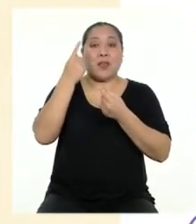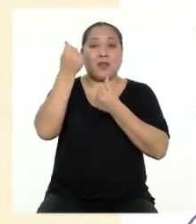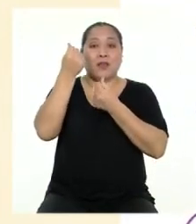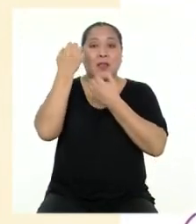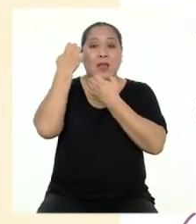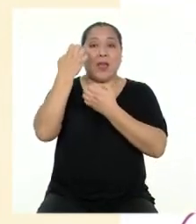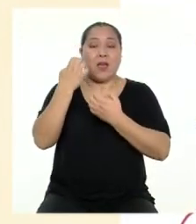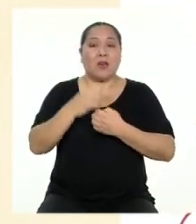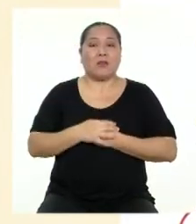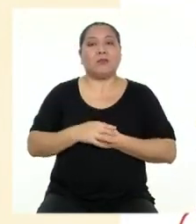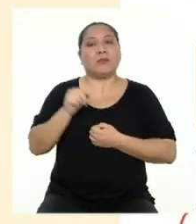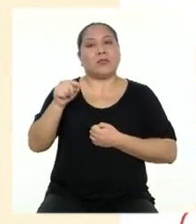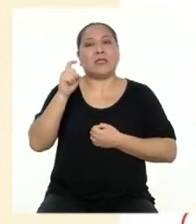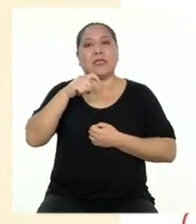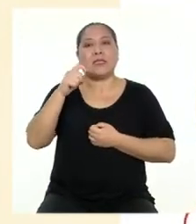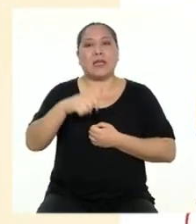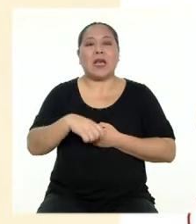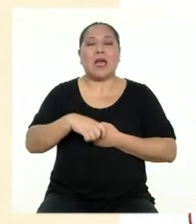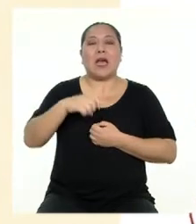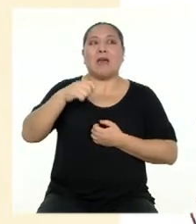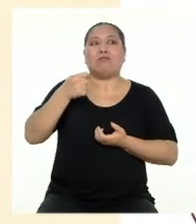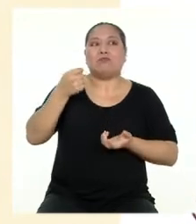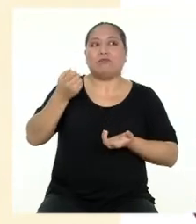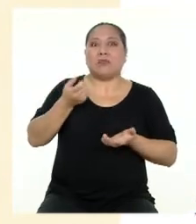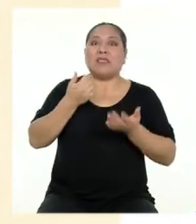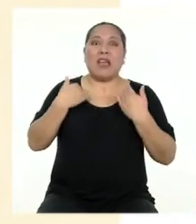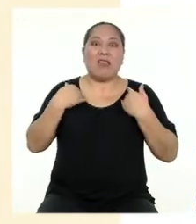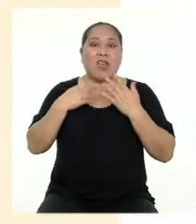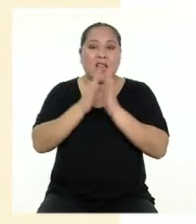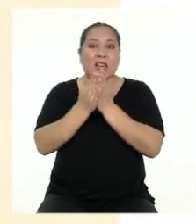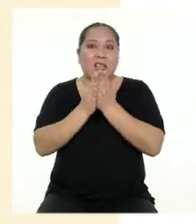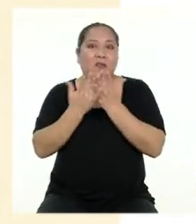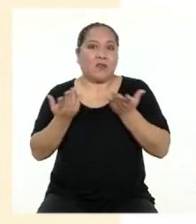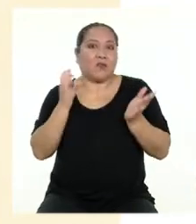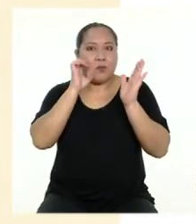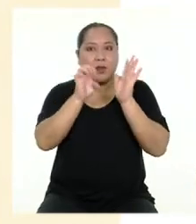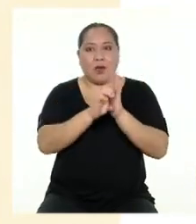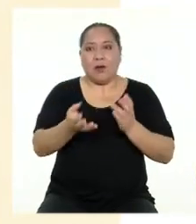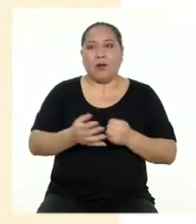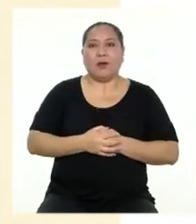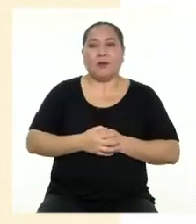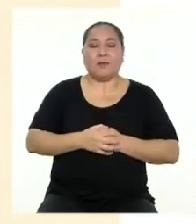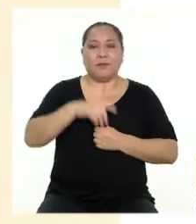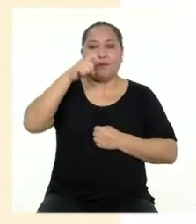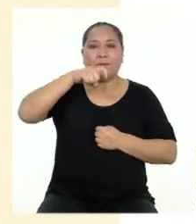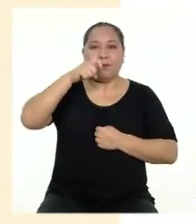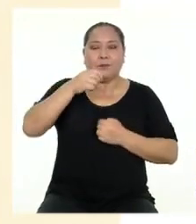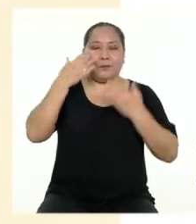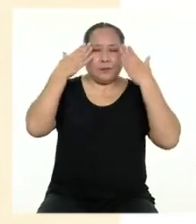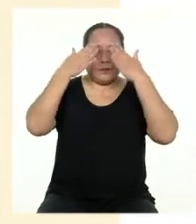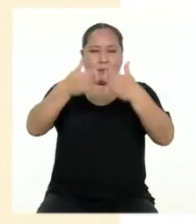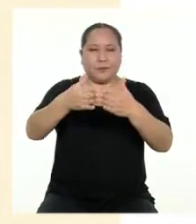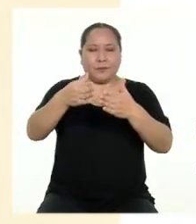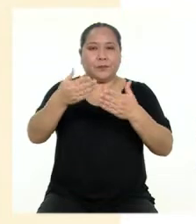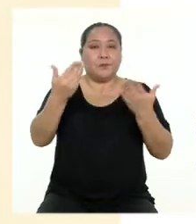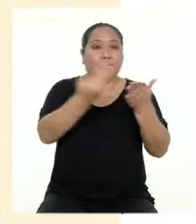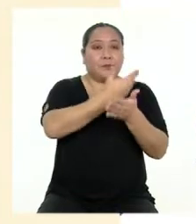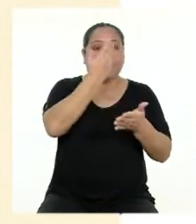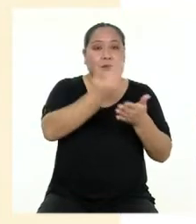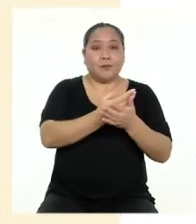que tengamos la necesidad de tener libros sobre el tema. Las necesidades también tienden a fijarse. Podemos tener una nueva